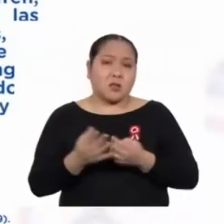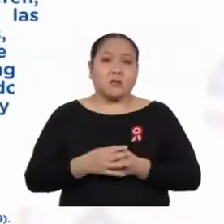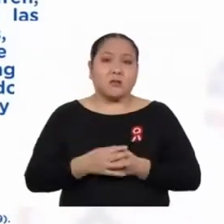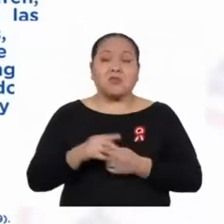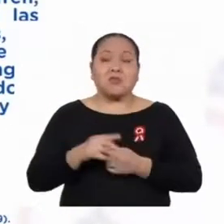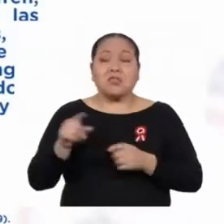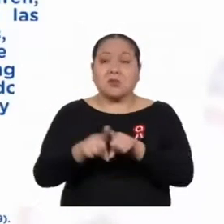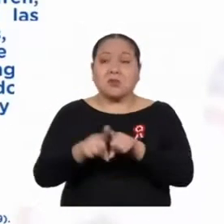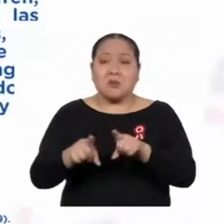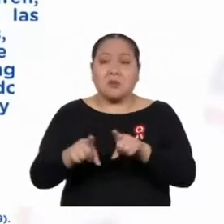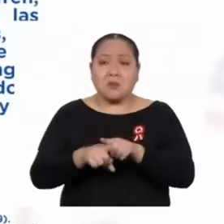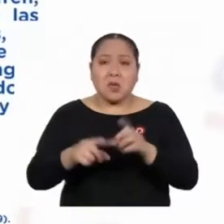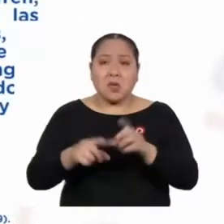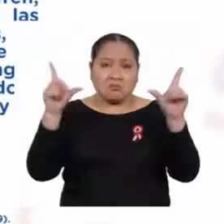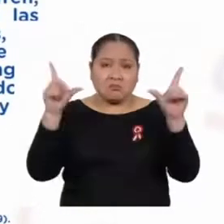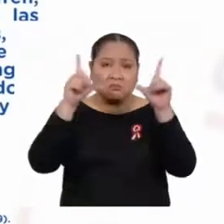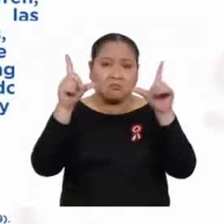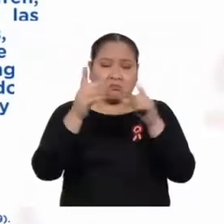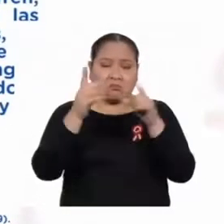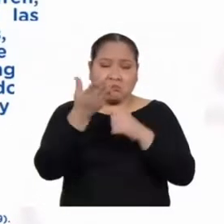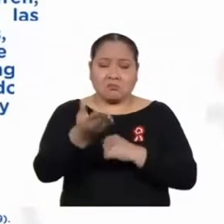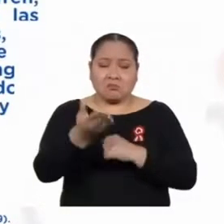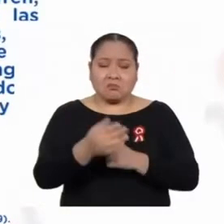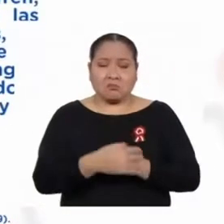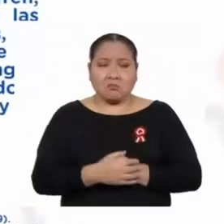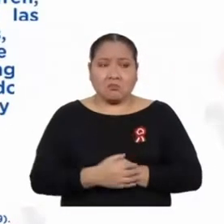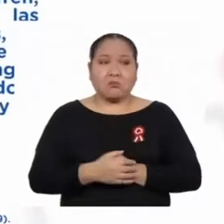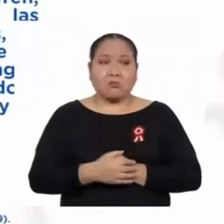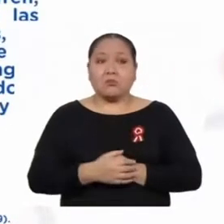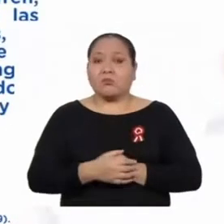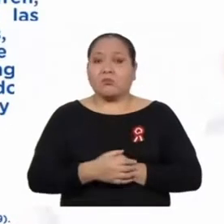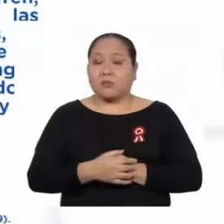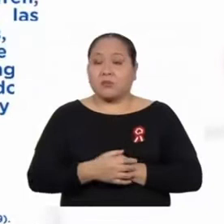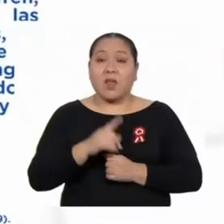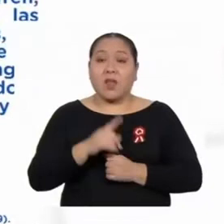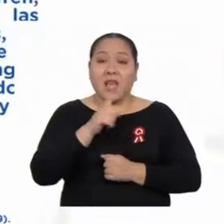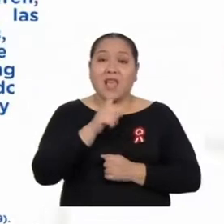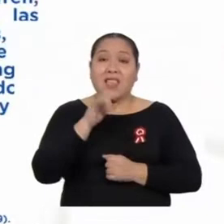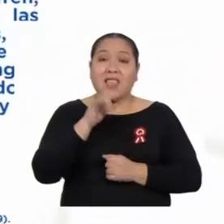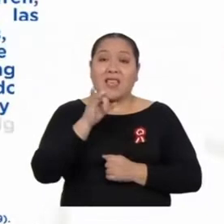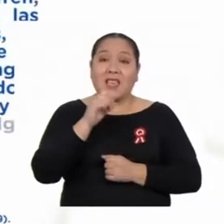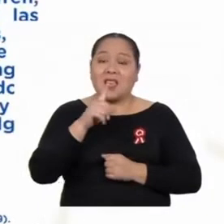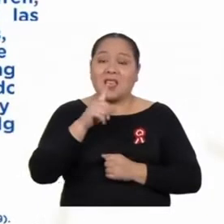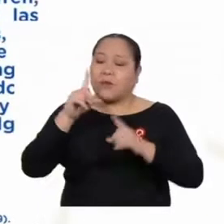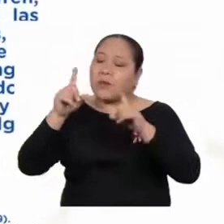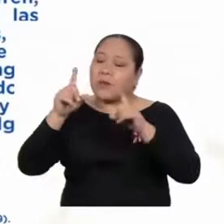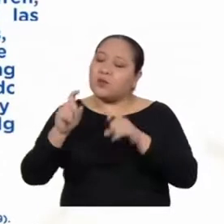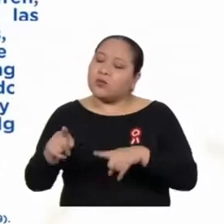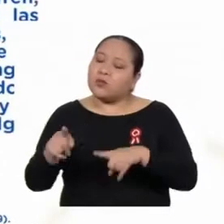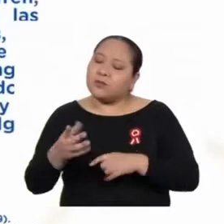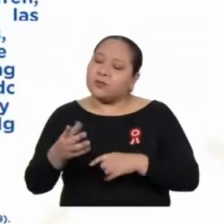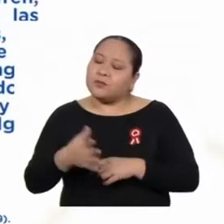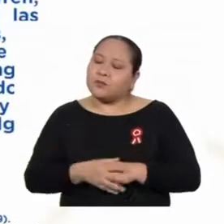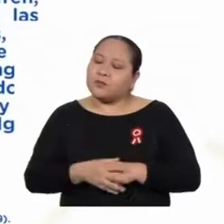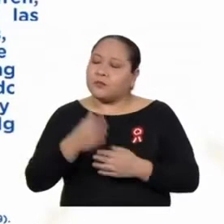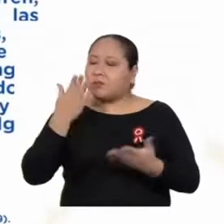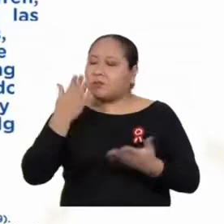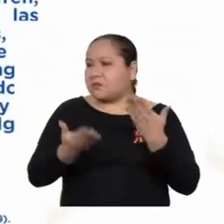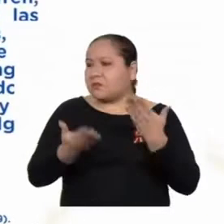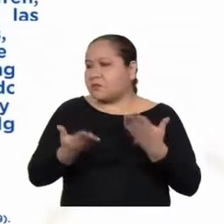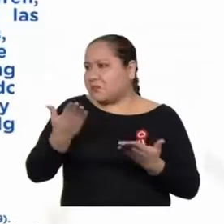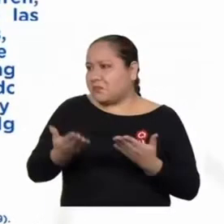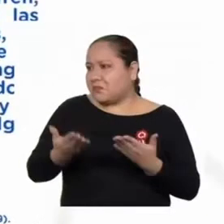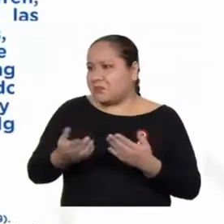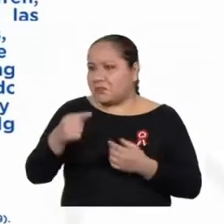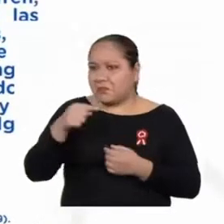medios. En ese sentido, él le preguntó: si hubiera algún